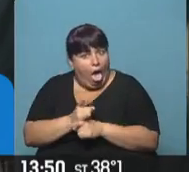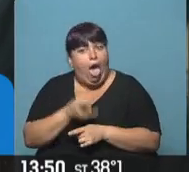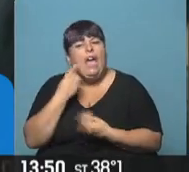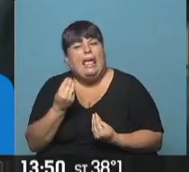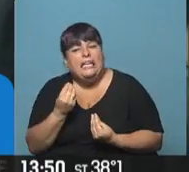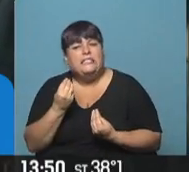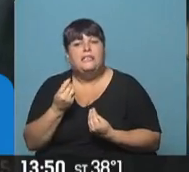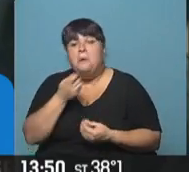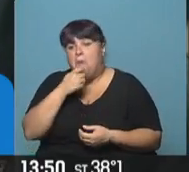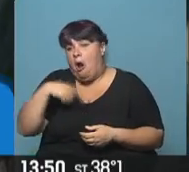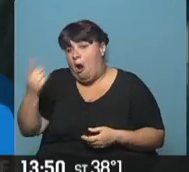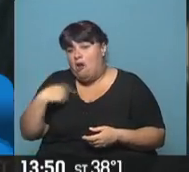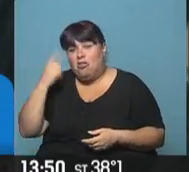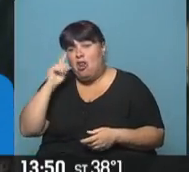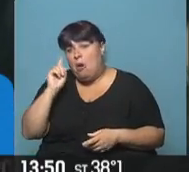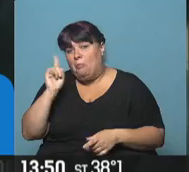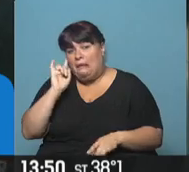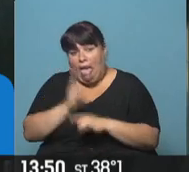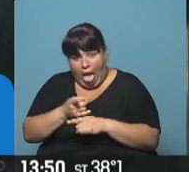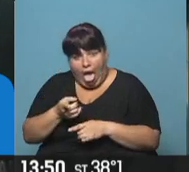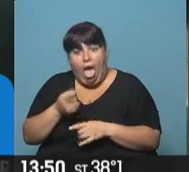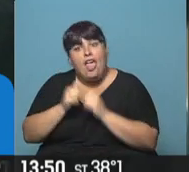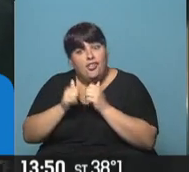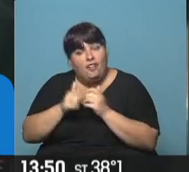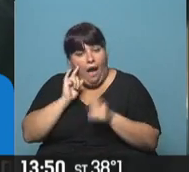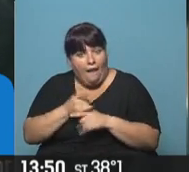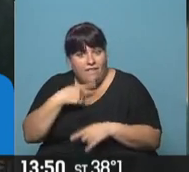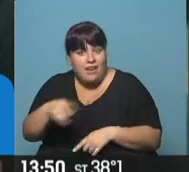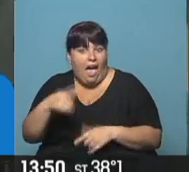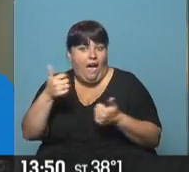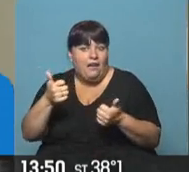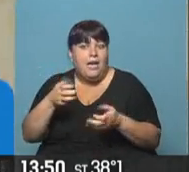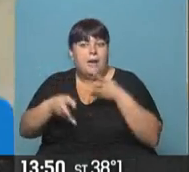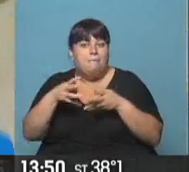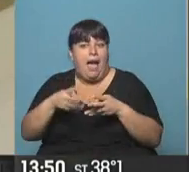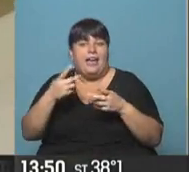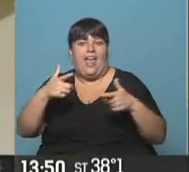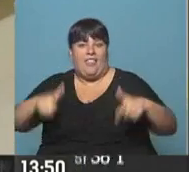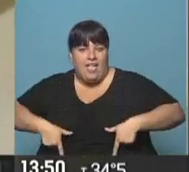y por ahí eso que no te esperabas que iba a aparecer, en las historias termina siendo el post-it, la máquina de rayos